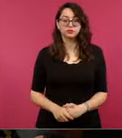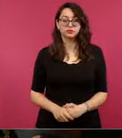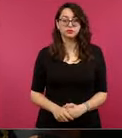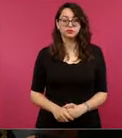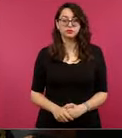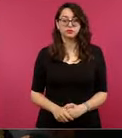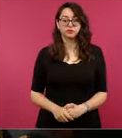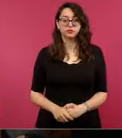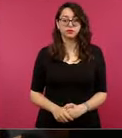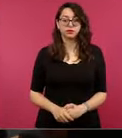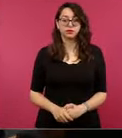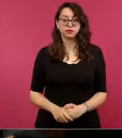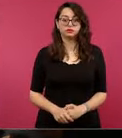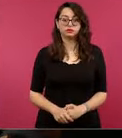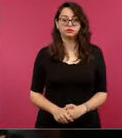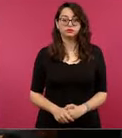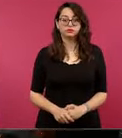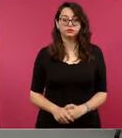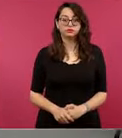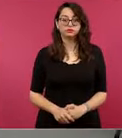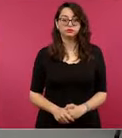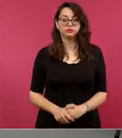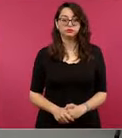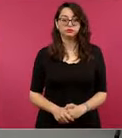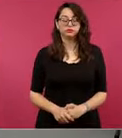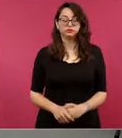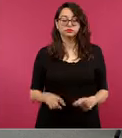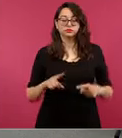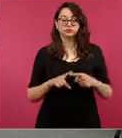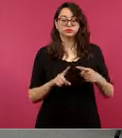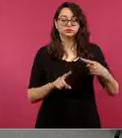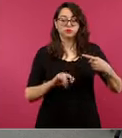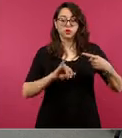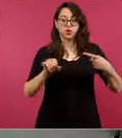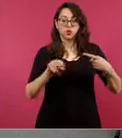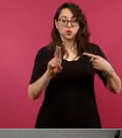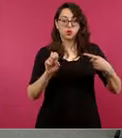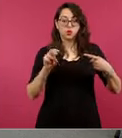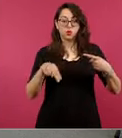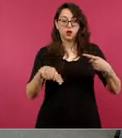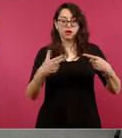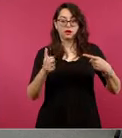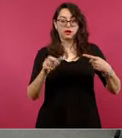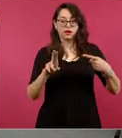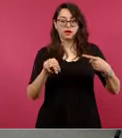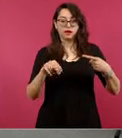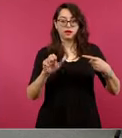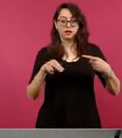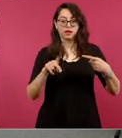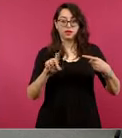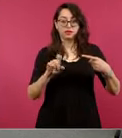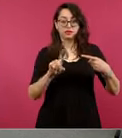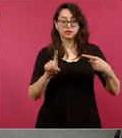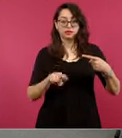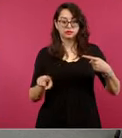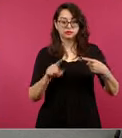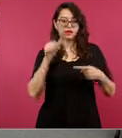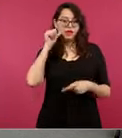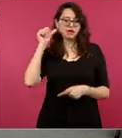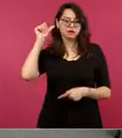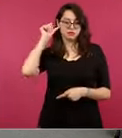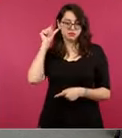Terrible. Muy bien. Pues vamos con Juan Hernández, que quedaron